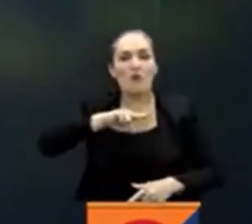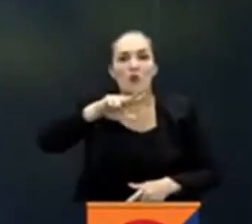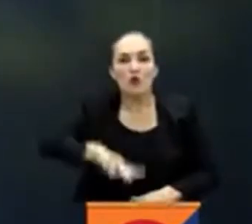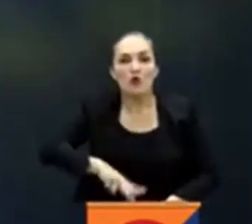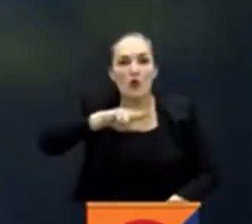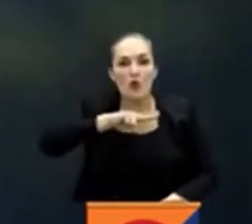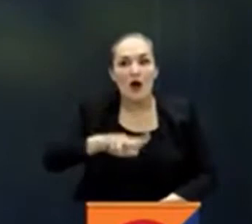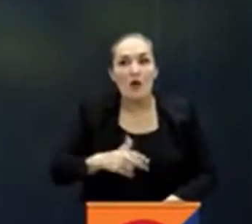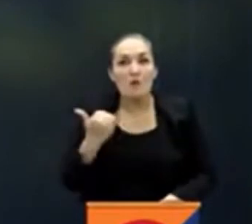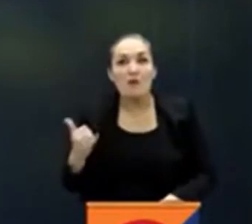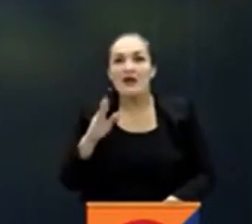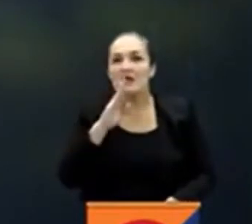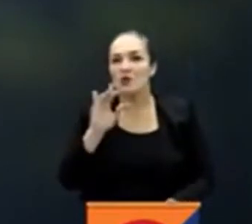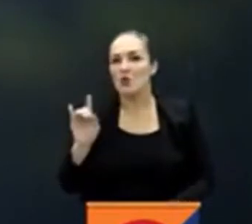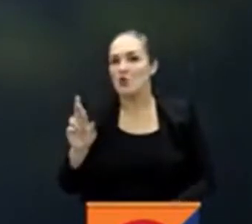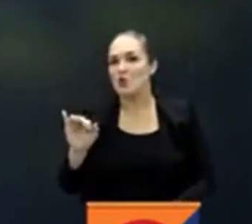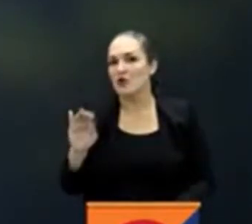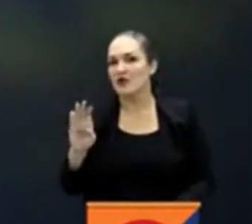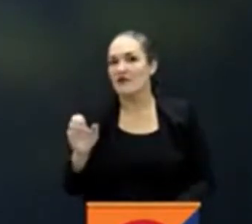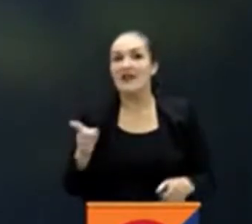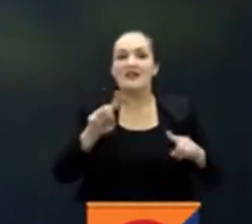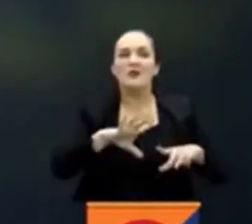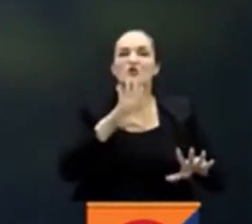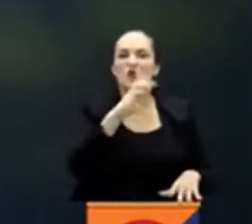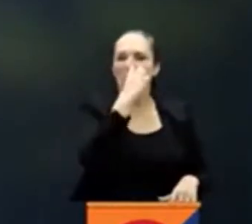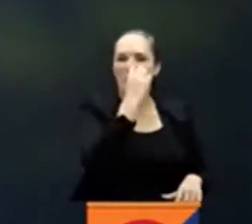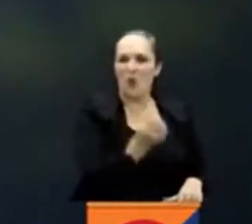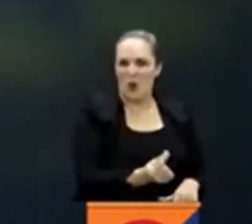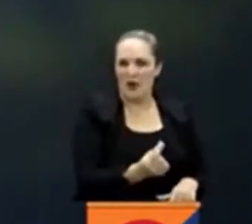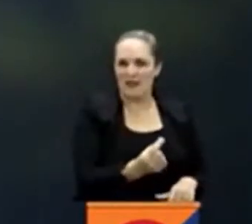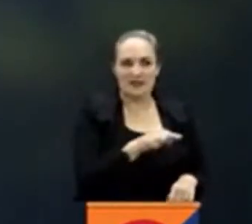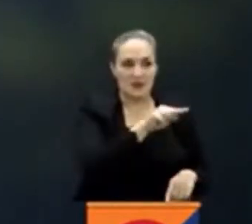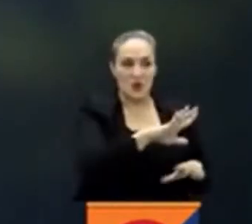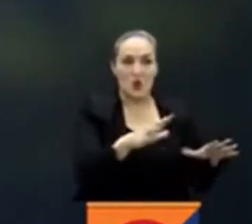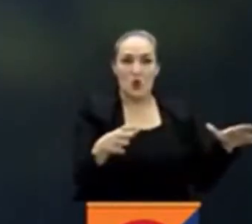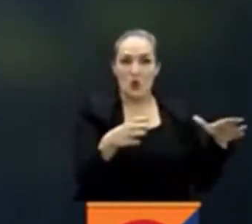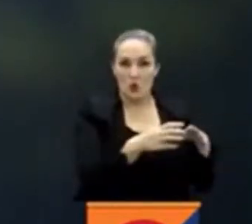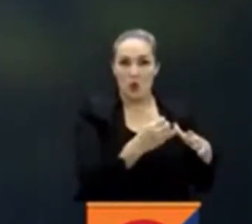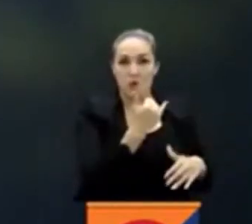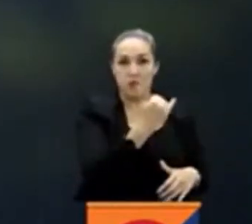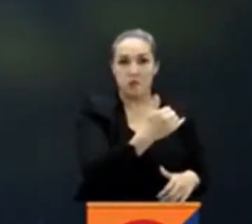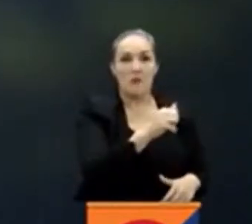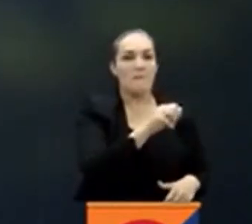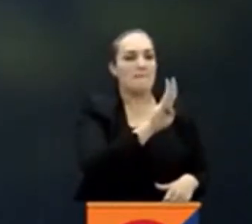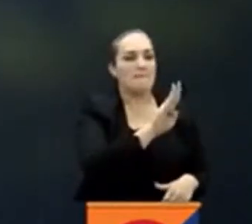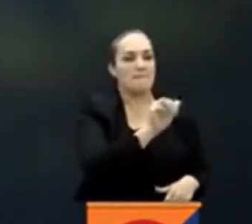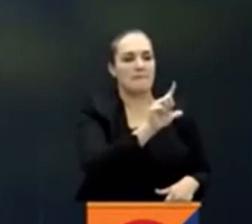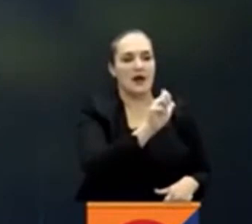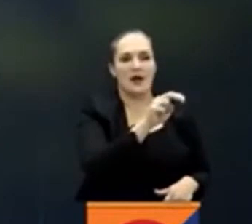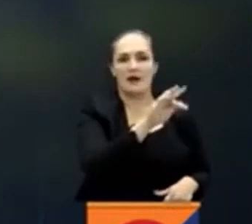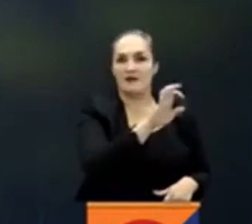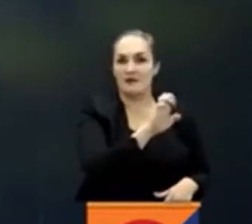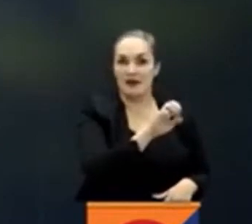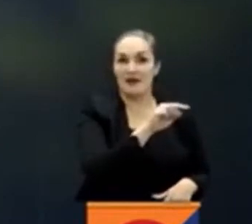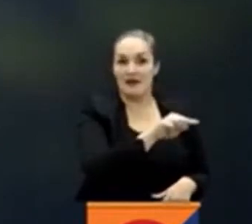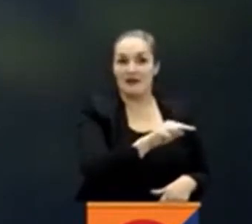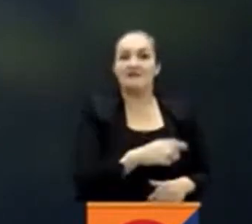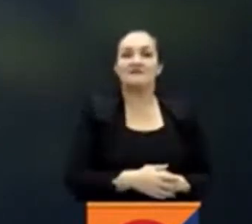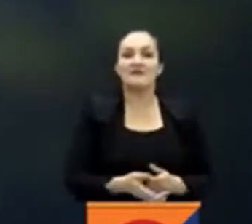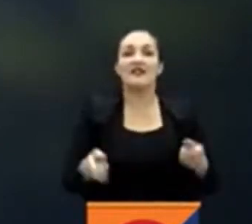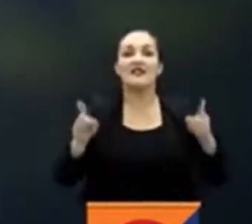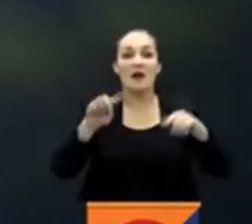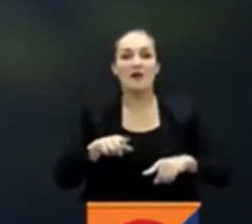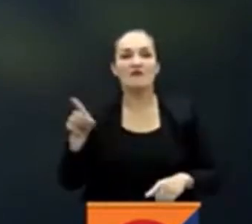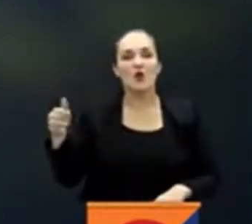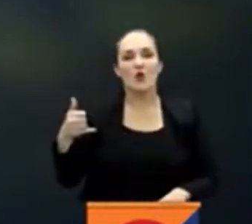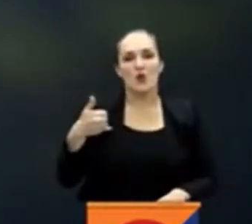Uribe y en el Brujas está Álvarez Balante. Ahí están los colombianos. En el grupo H quedó Juventus,